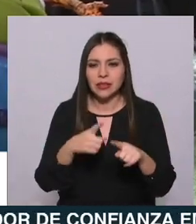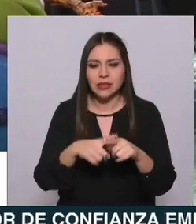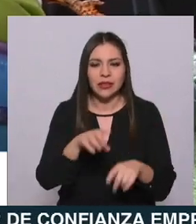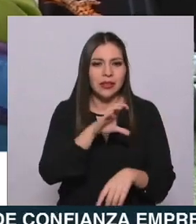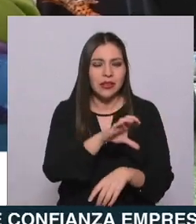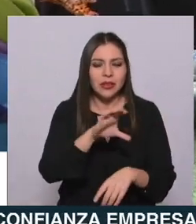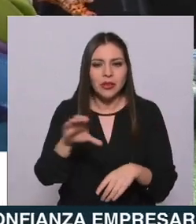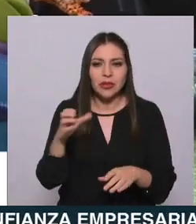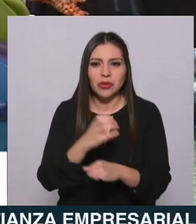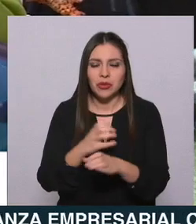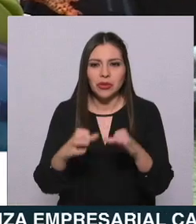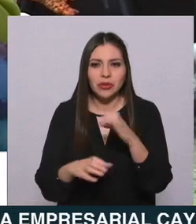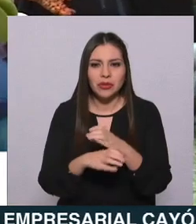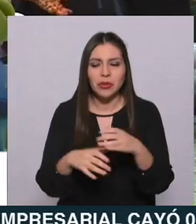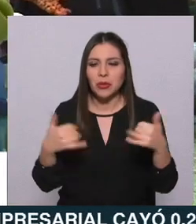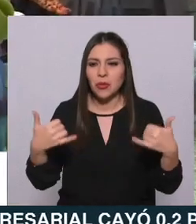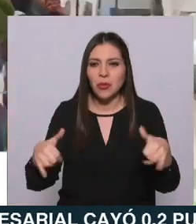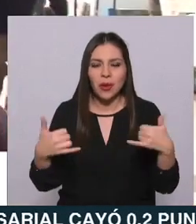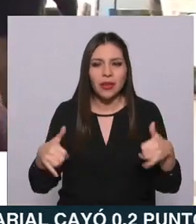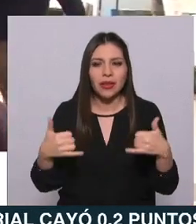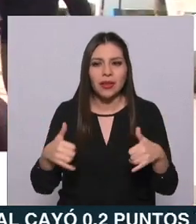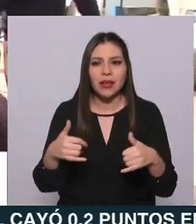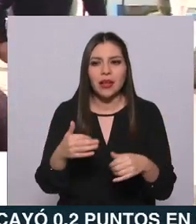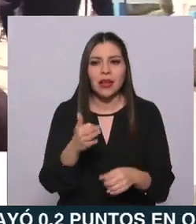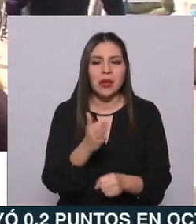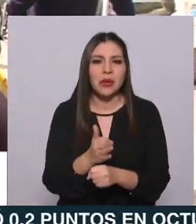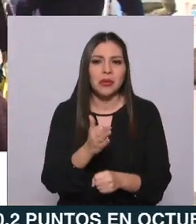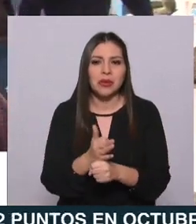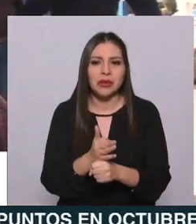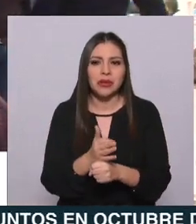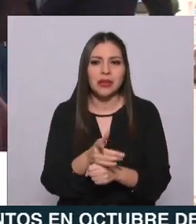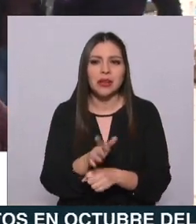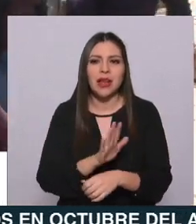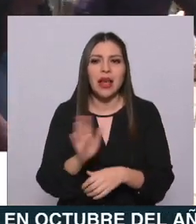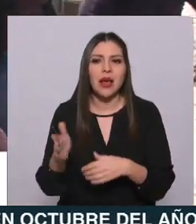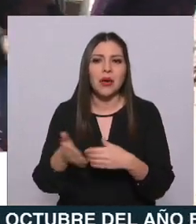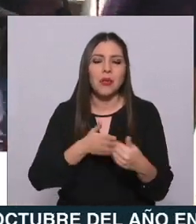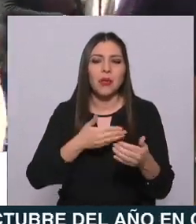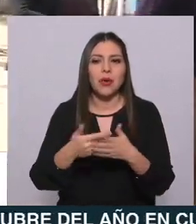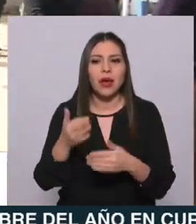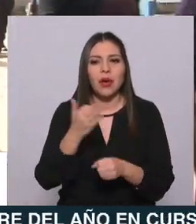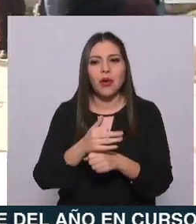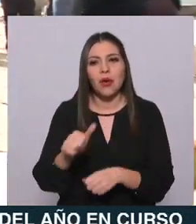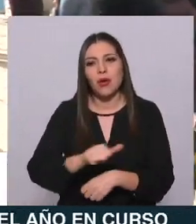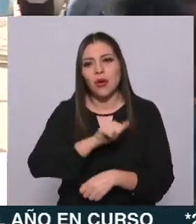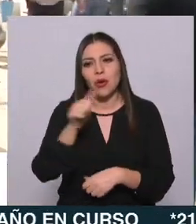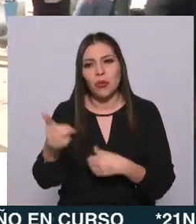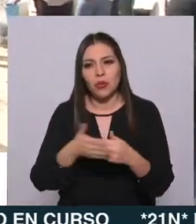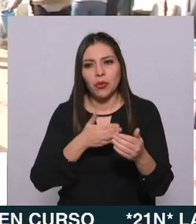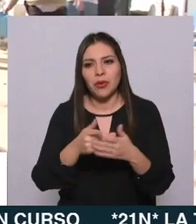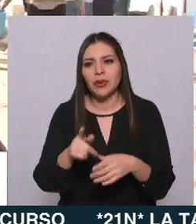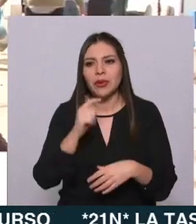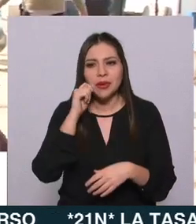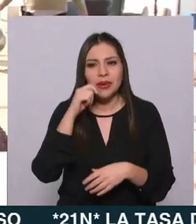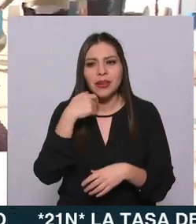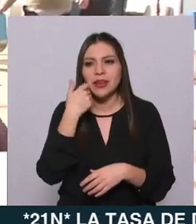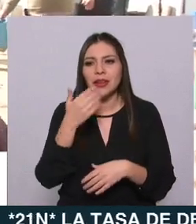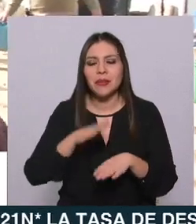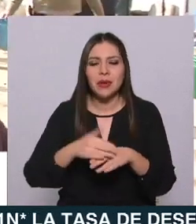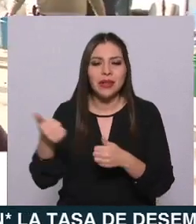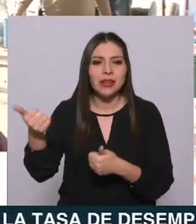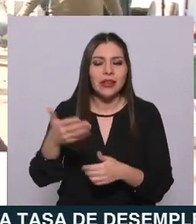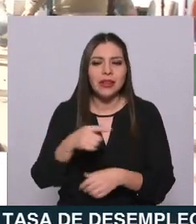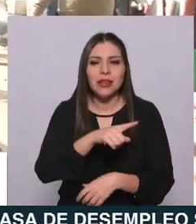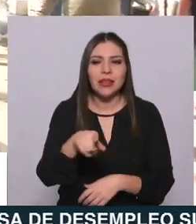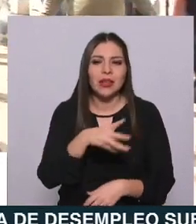son juguetes que ya ahorita pues son más modernos los actuales, pero tratamos de manejarlos. Y más que nada,